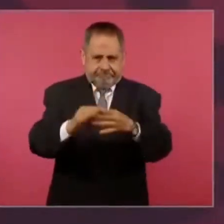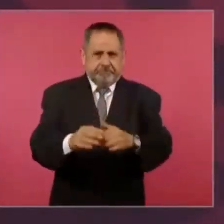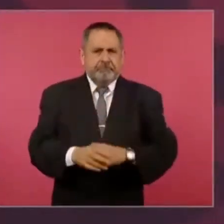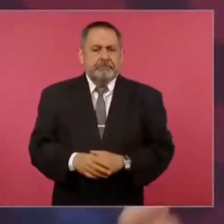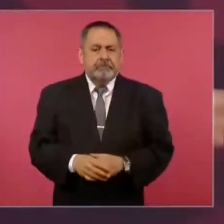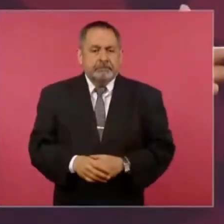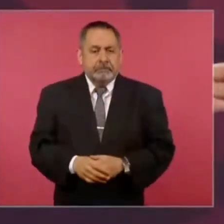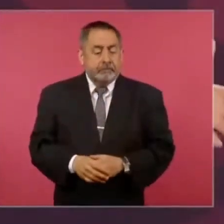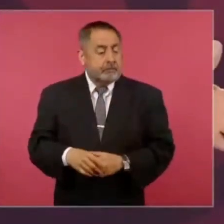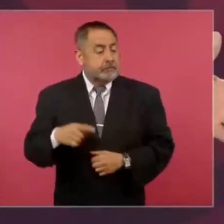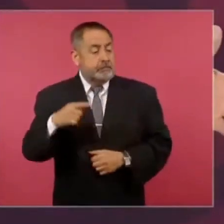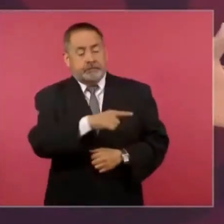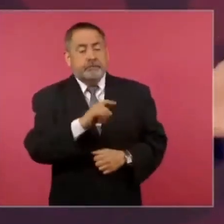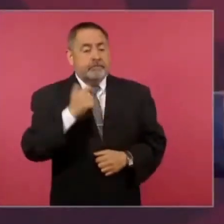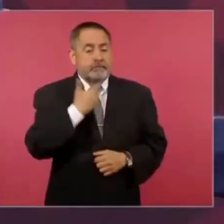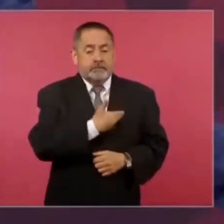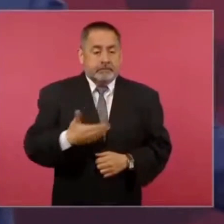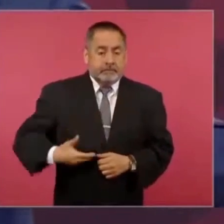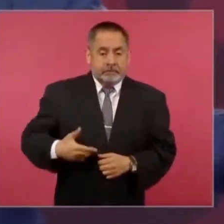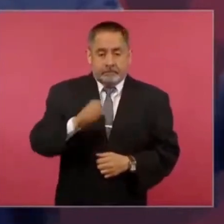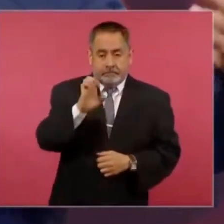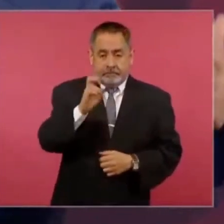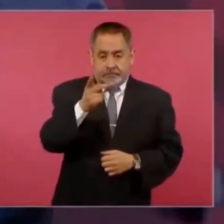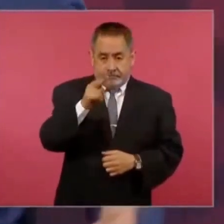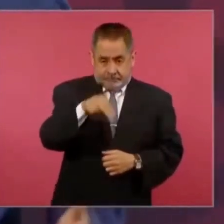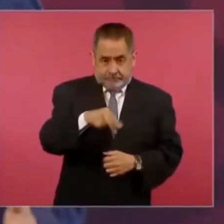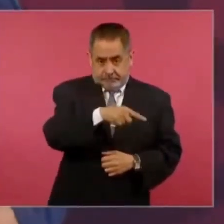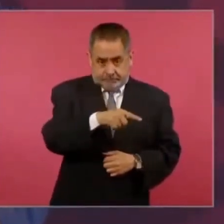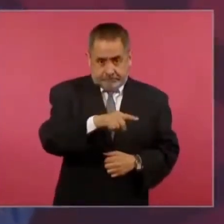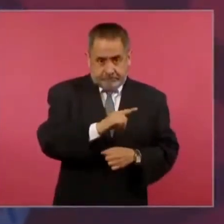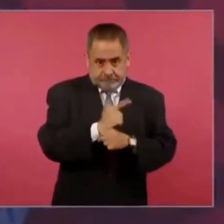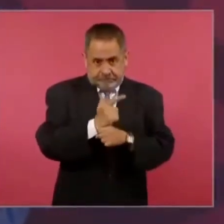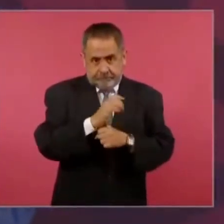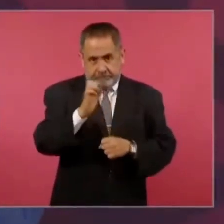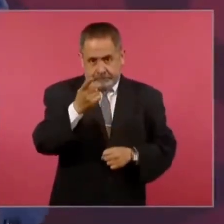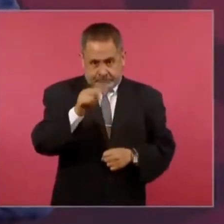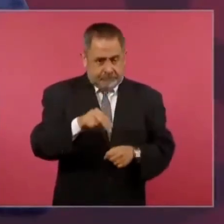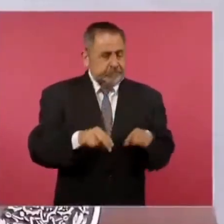Con el licenciado Peña deciden